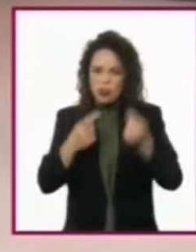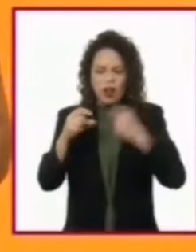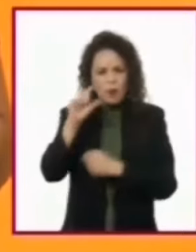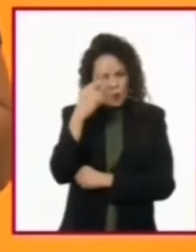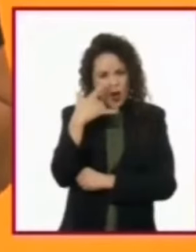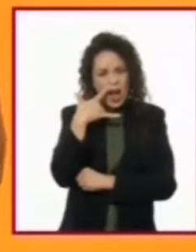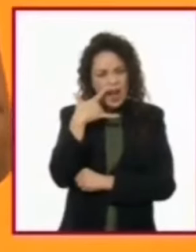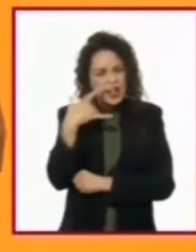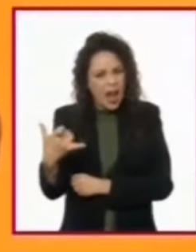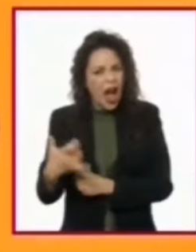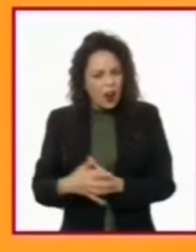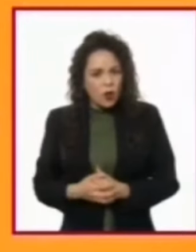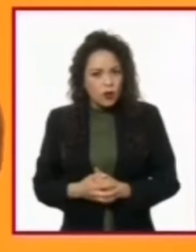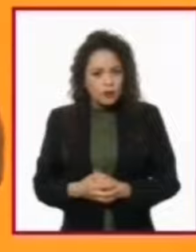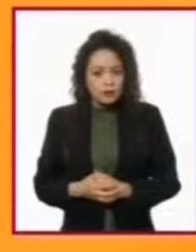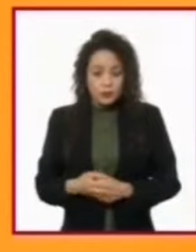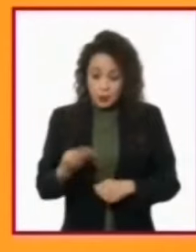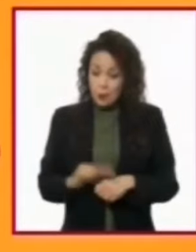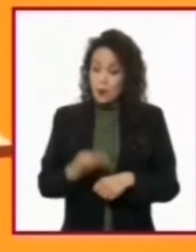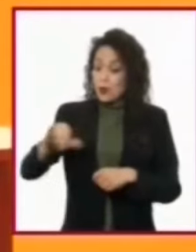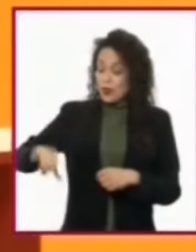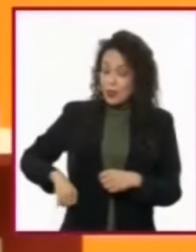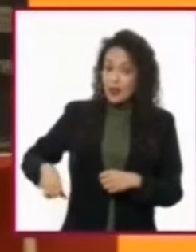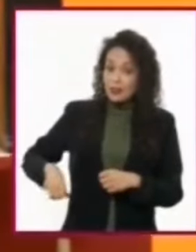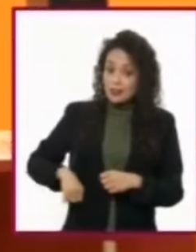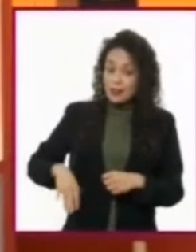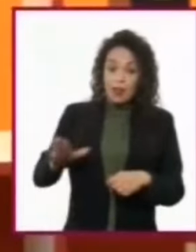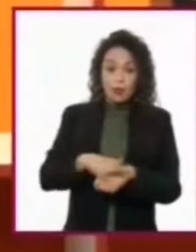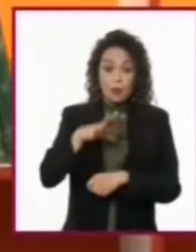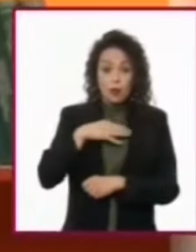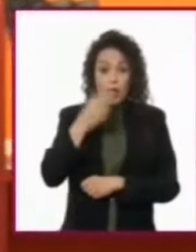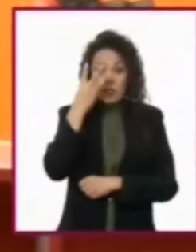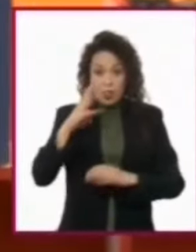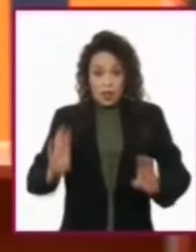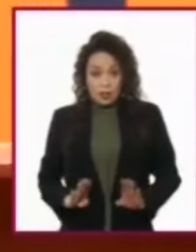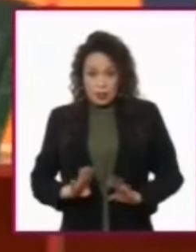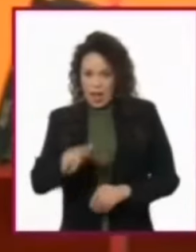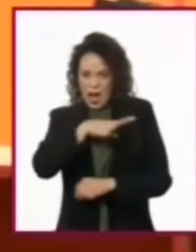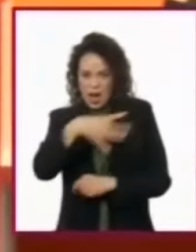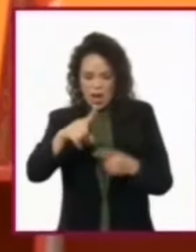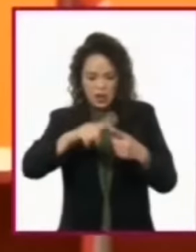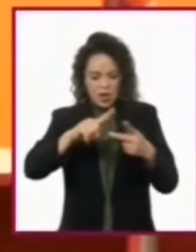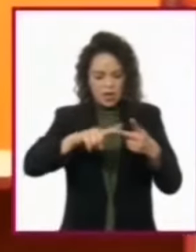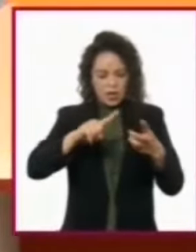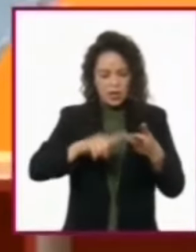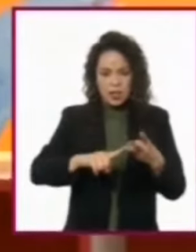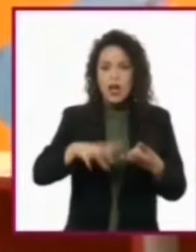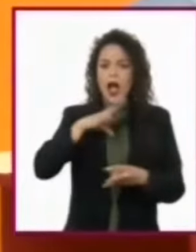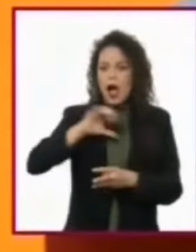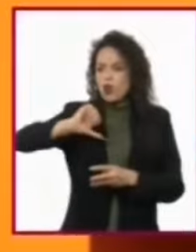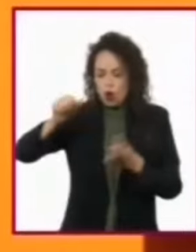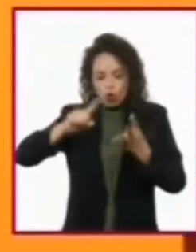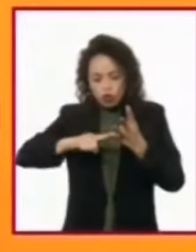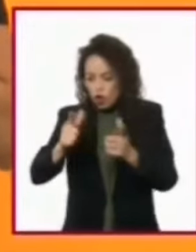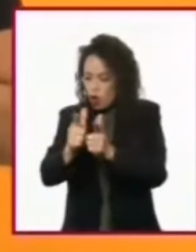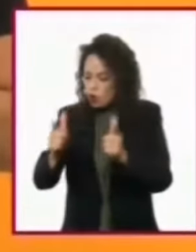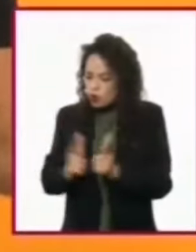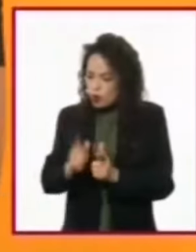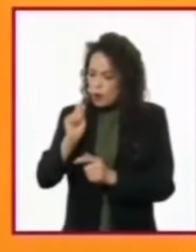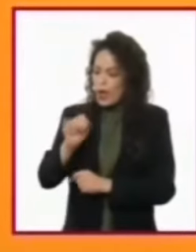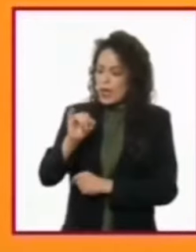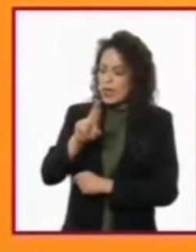extrañas. ¡Qué interesante, profesor! Además de existir tres tipos generales de galaxias, se incluye a un grupo de galaxias irregulares